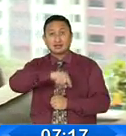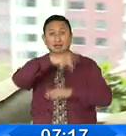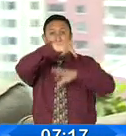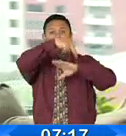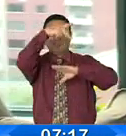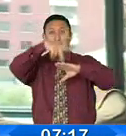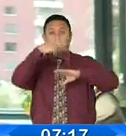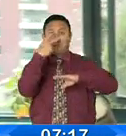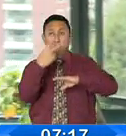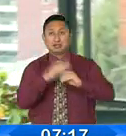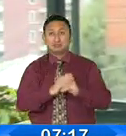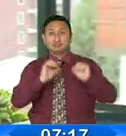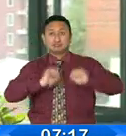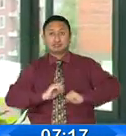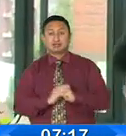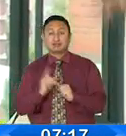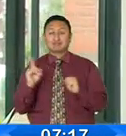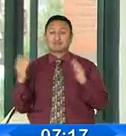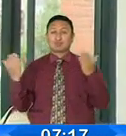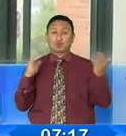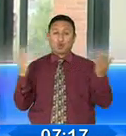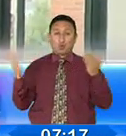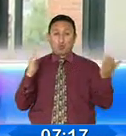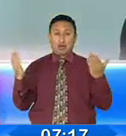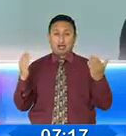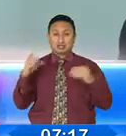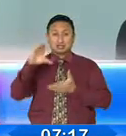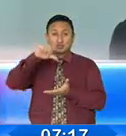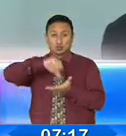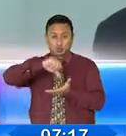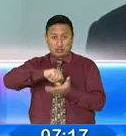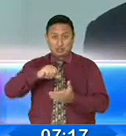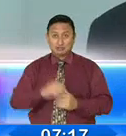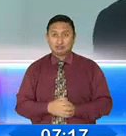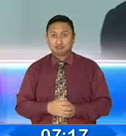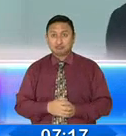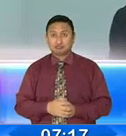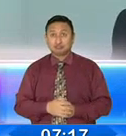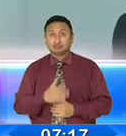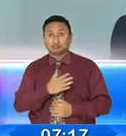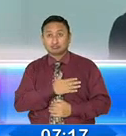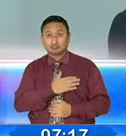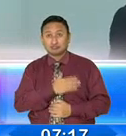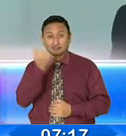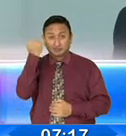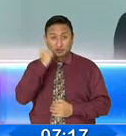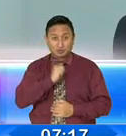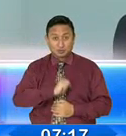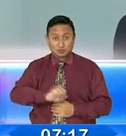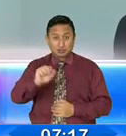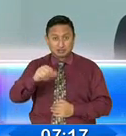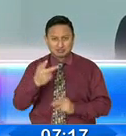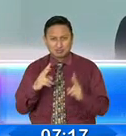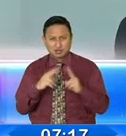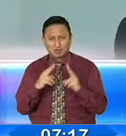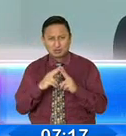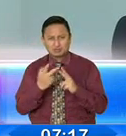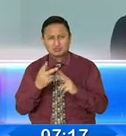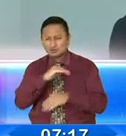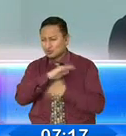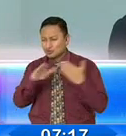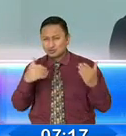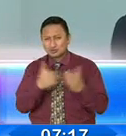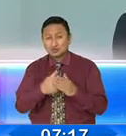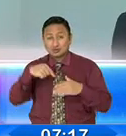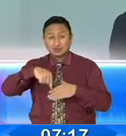hace comparaciones de las ciudades que encuentra por ahí. Mantenemos nuestros viajes porque queremos explorar cada rincón de